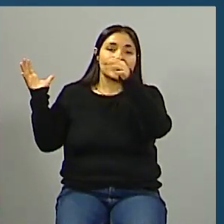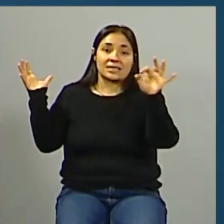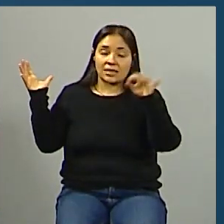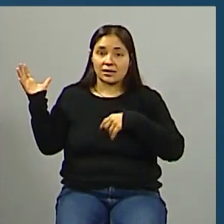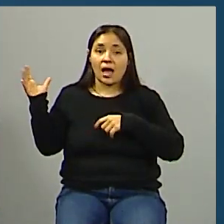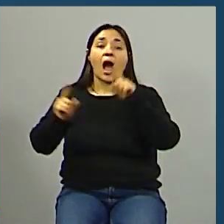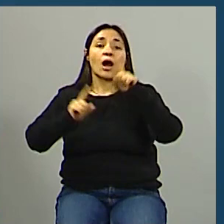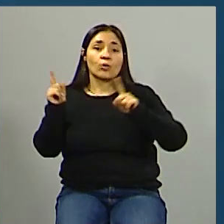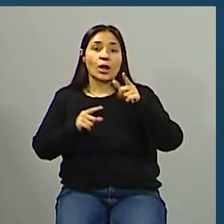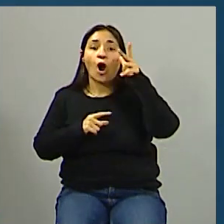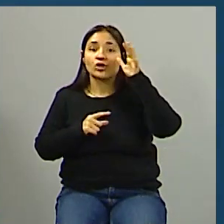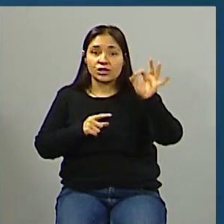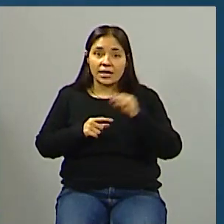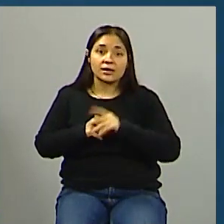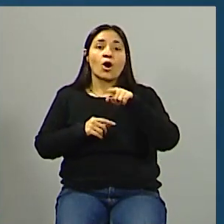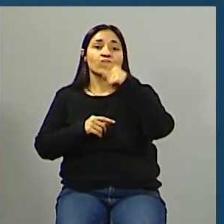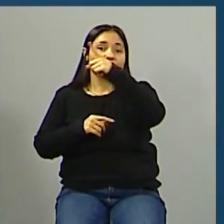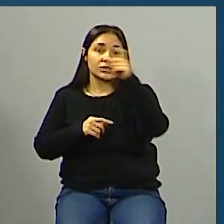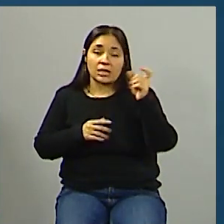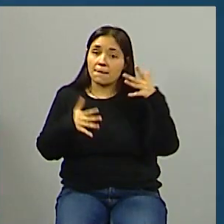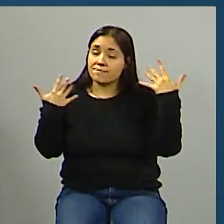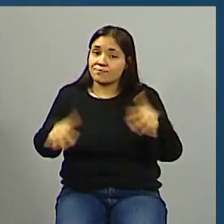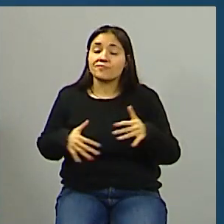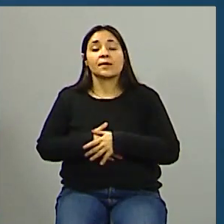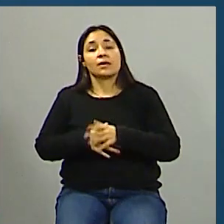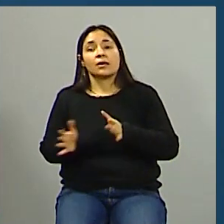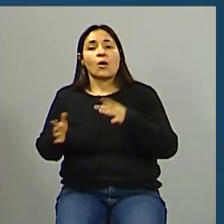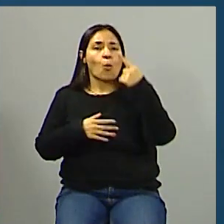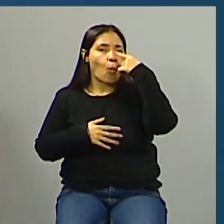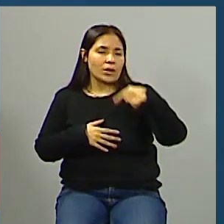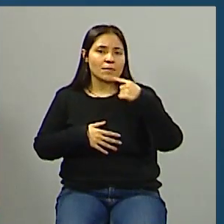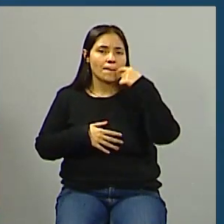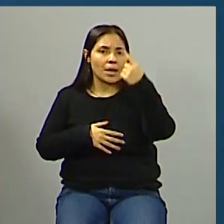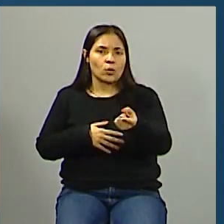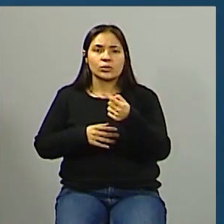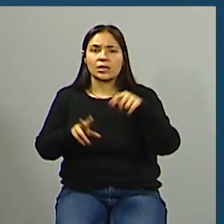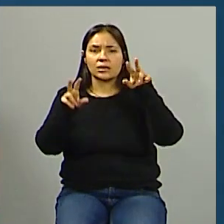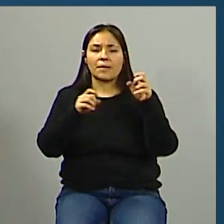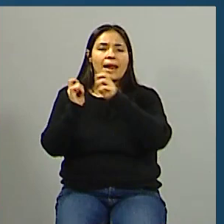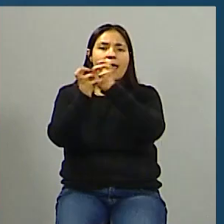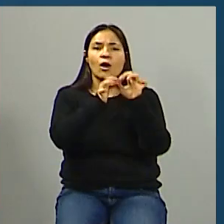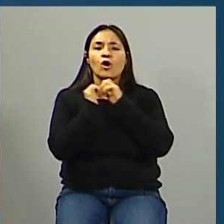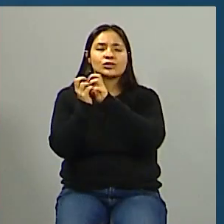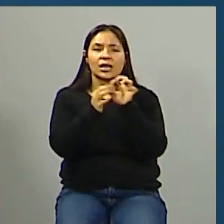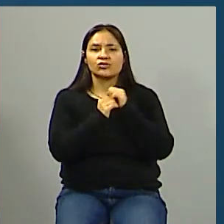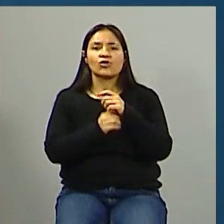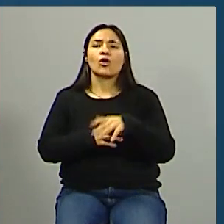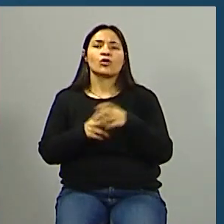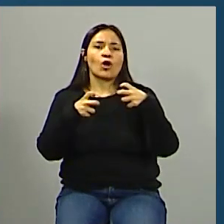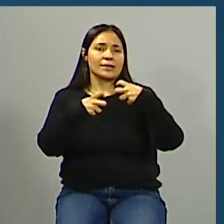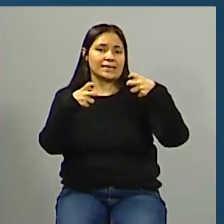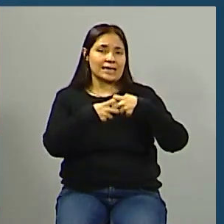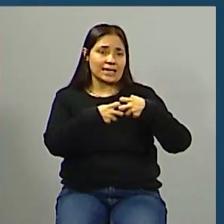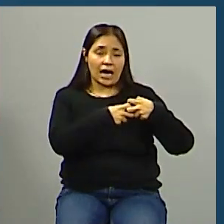100, 110 tachos. Claro, es el promedio. Por último, Mauro, quería preguntar por ahí cómo es la negociación con los gremios, ¿no? En esto de tratar